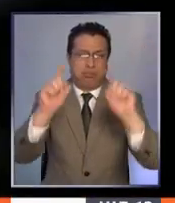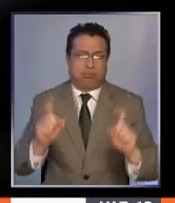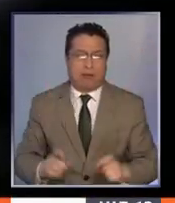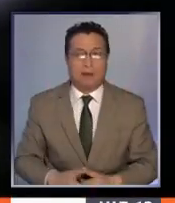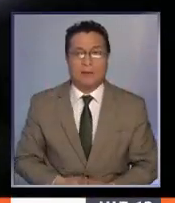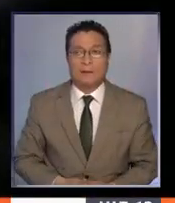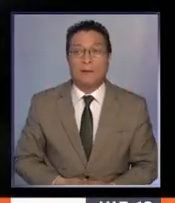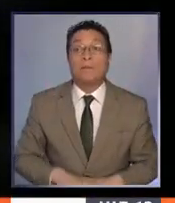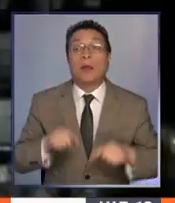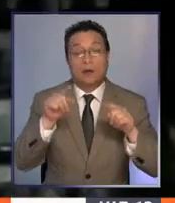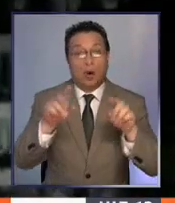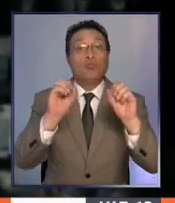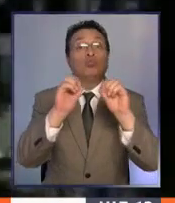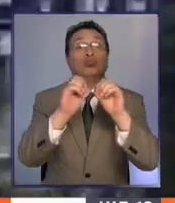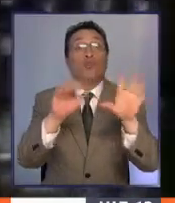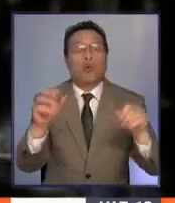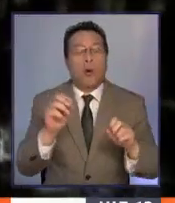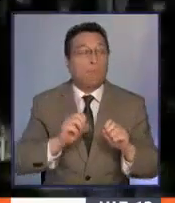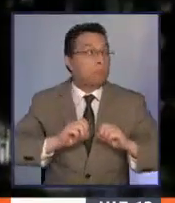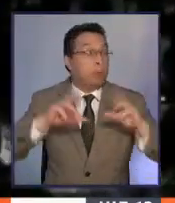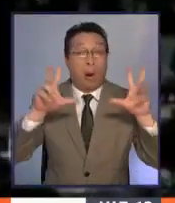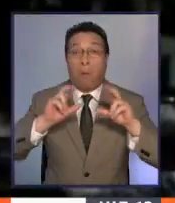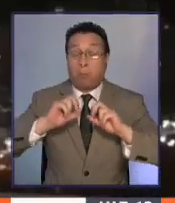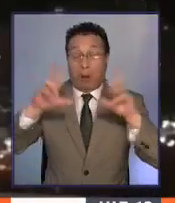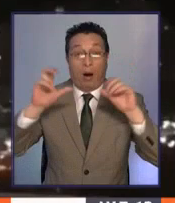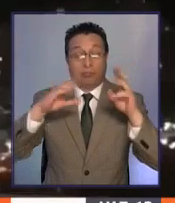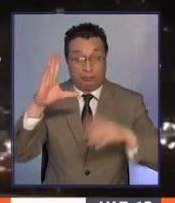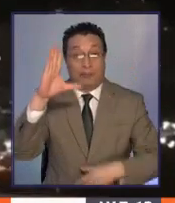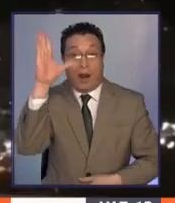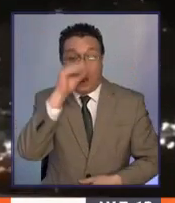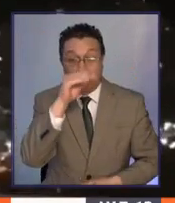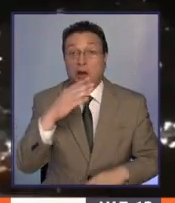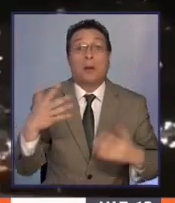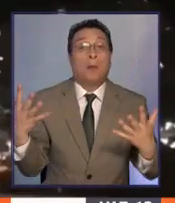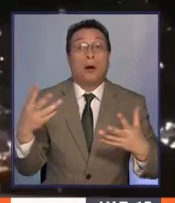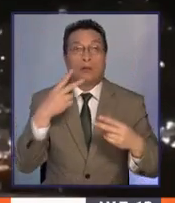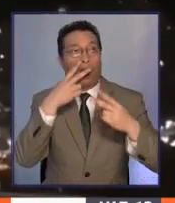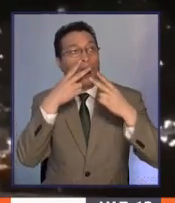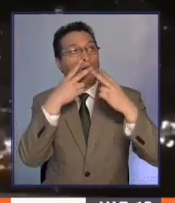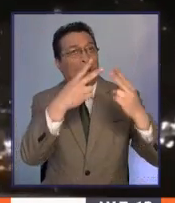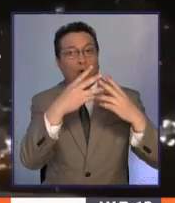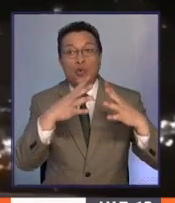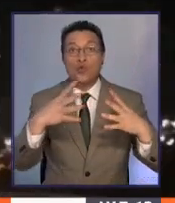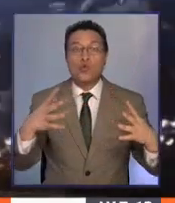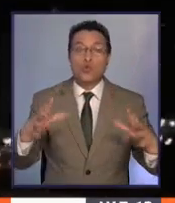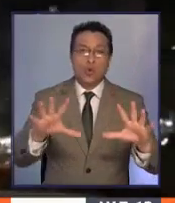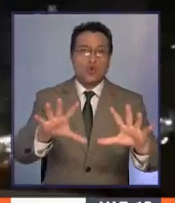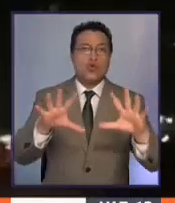Fue la razón de que muchos se despertaran en medio de la noche para presenciar este espectáculo.